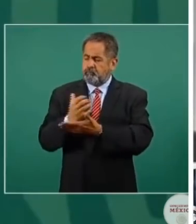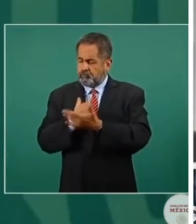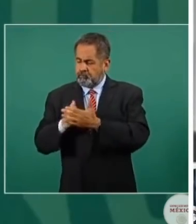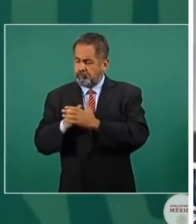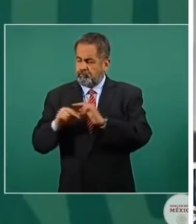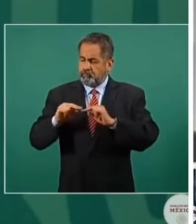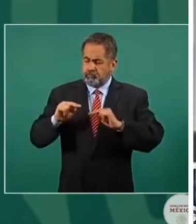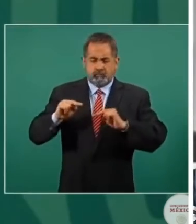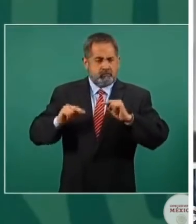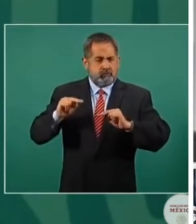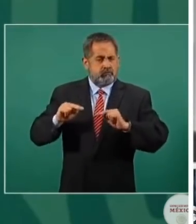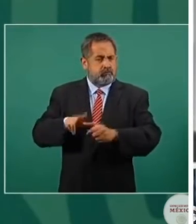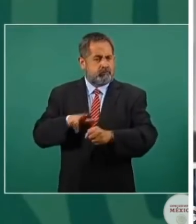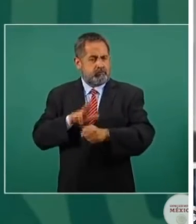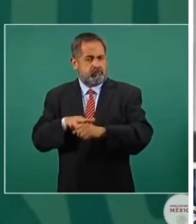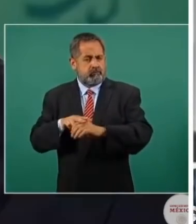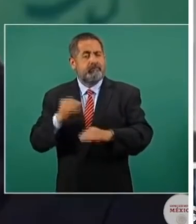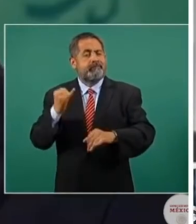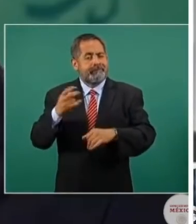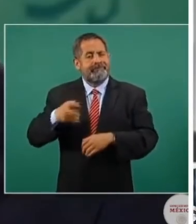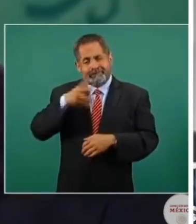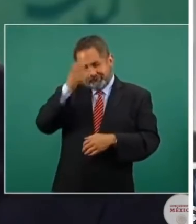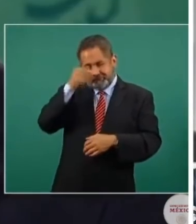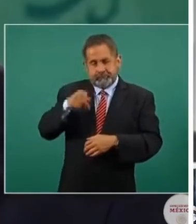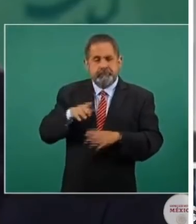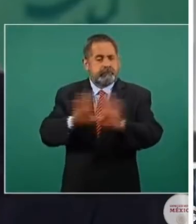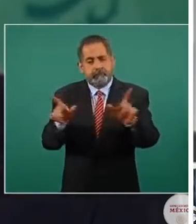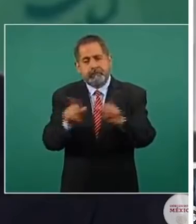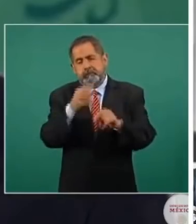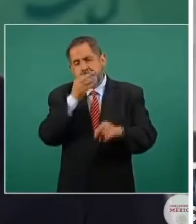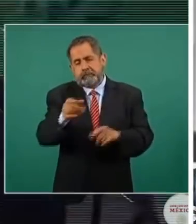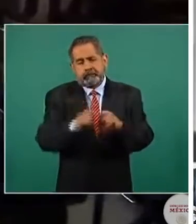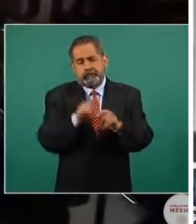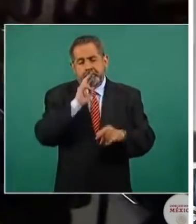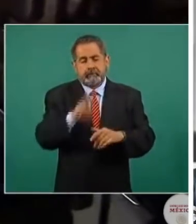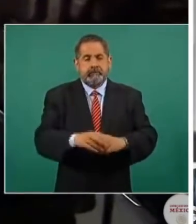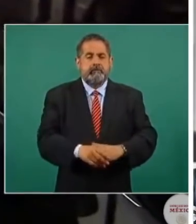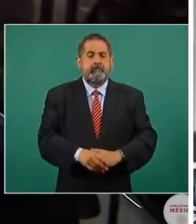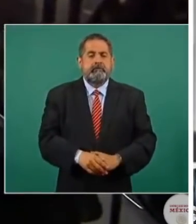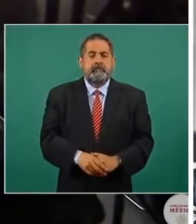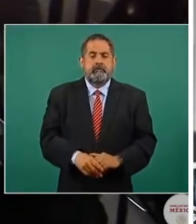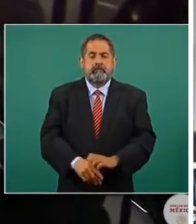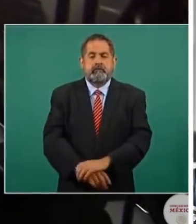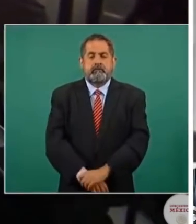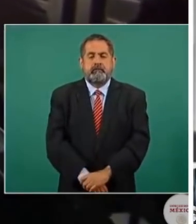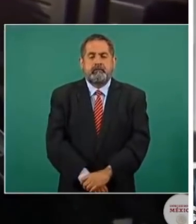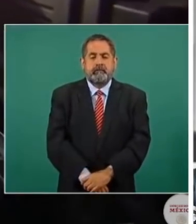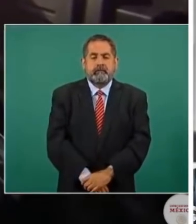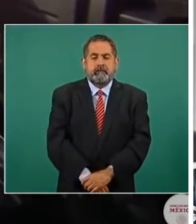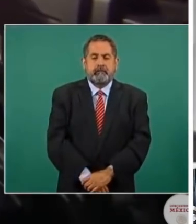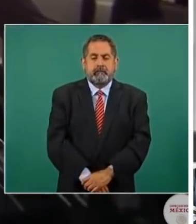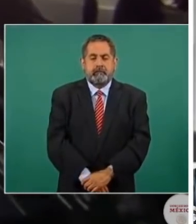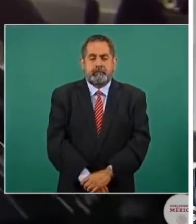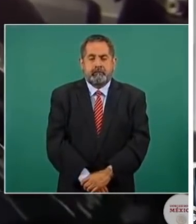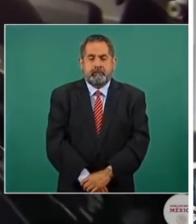la oposición, que hoy está acusando de corrupto al presidente López Obrador y a los senadores